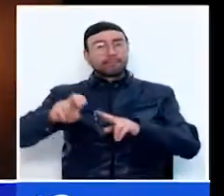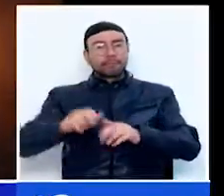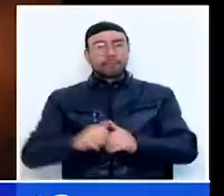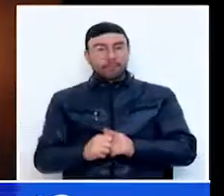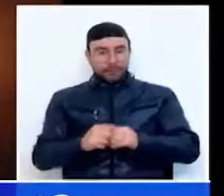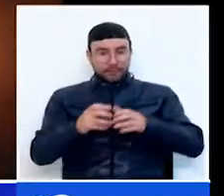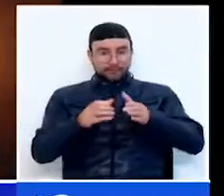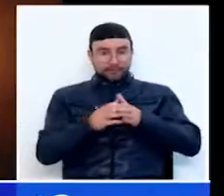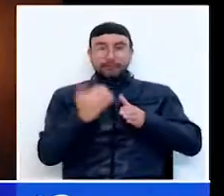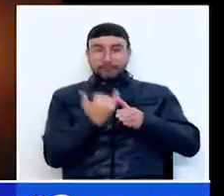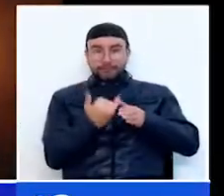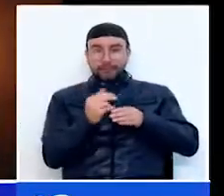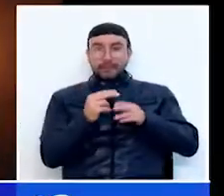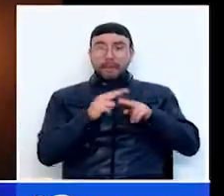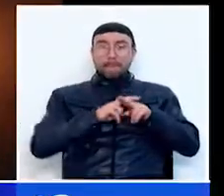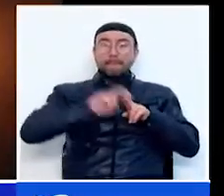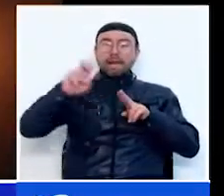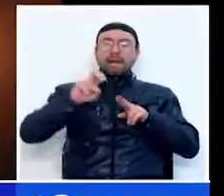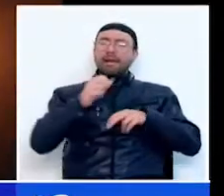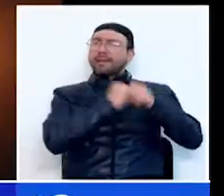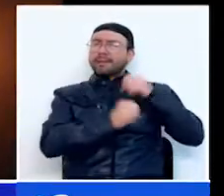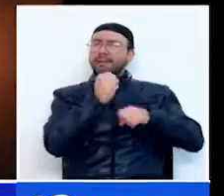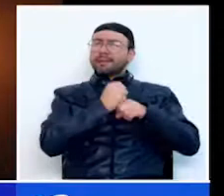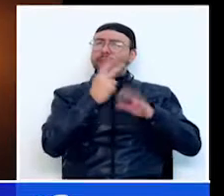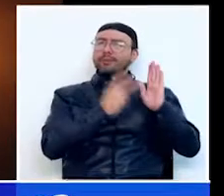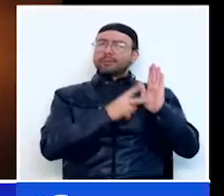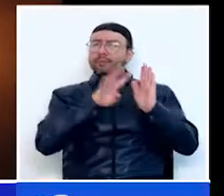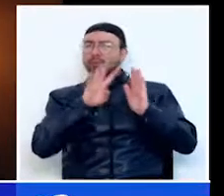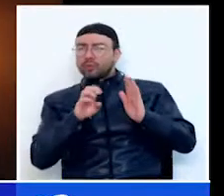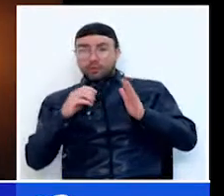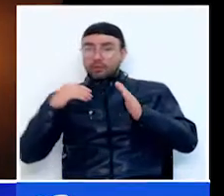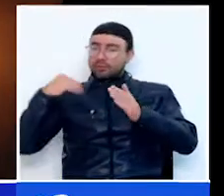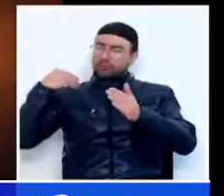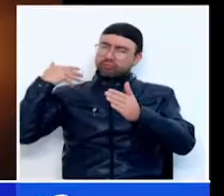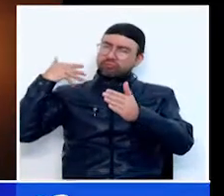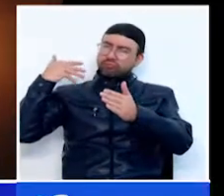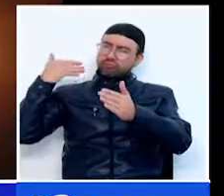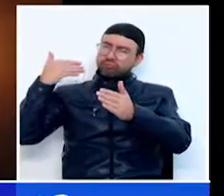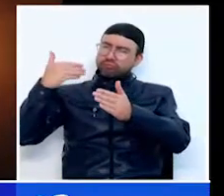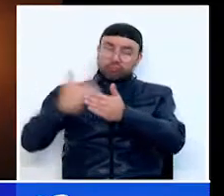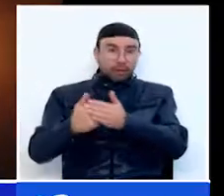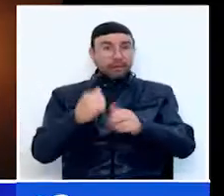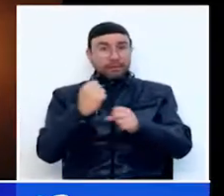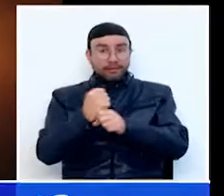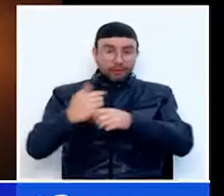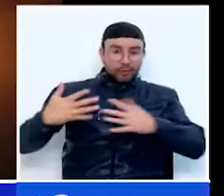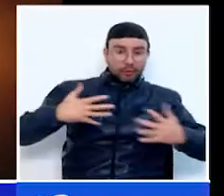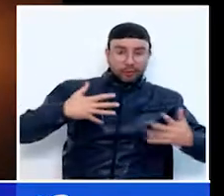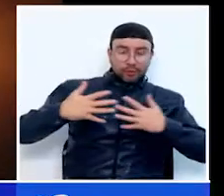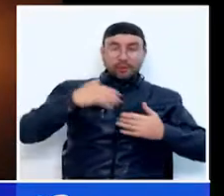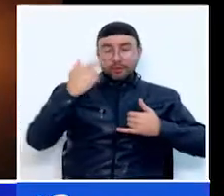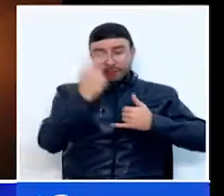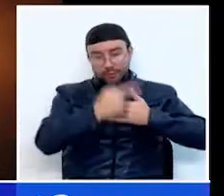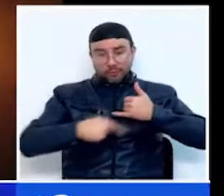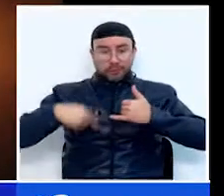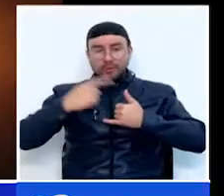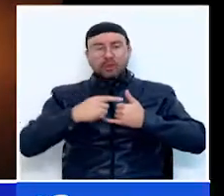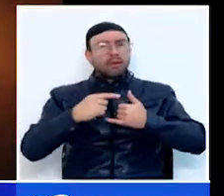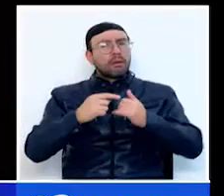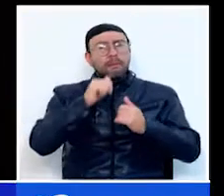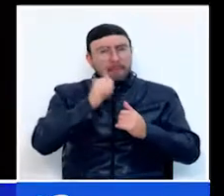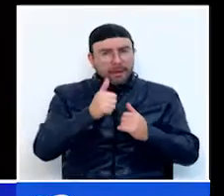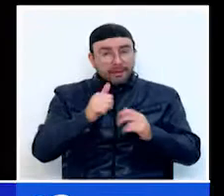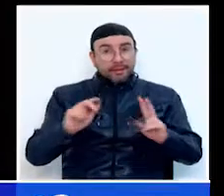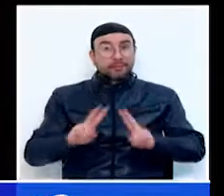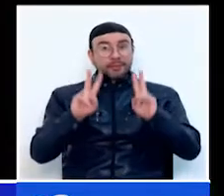la ciudad de Manizales viene desde el año 2009 realizando un importante trabajo escénico en la ciudad y en el país. Esta función estará mañana en vivo a